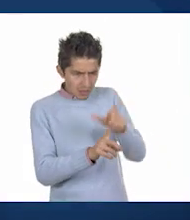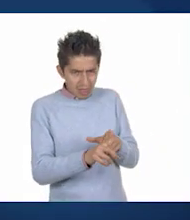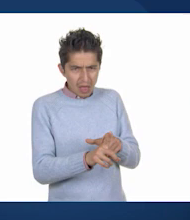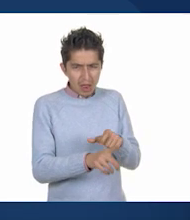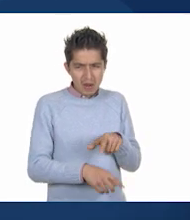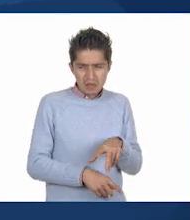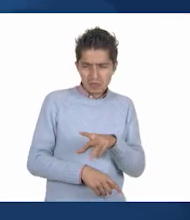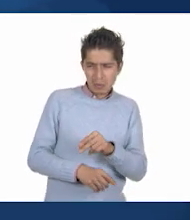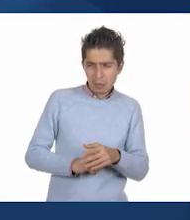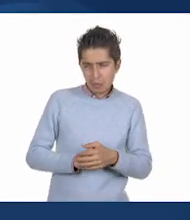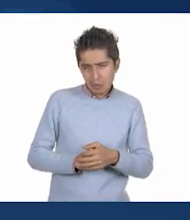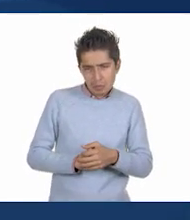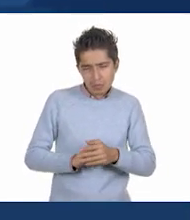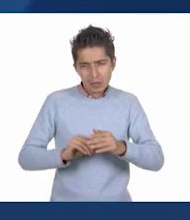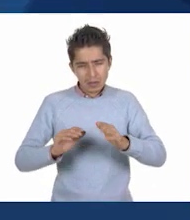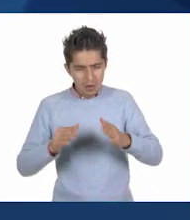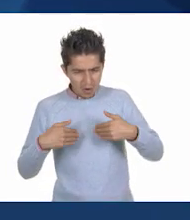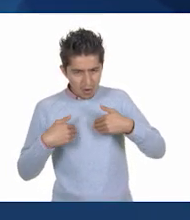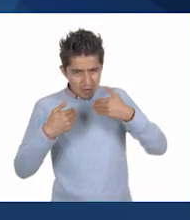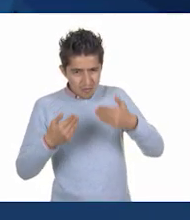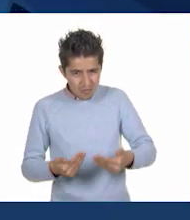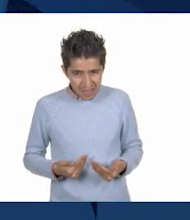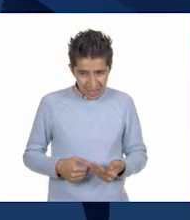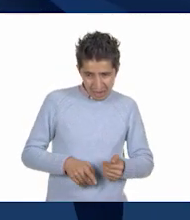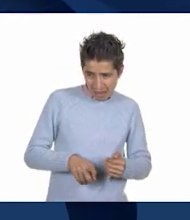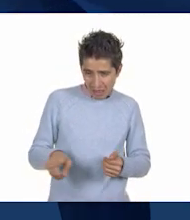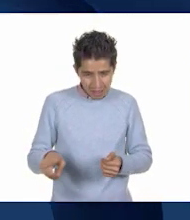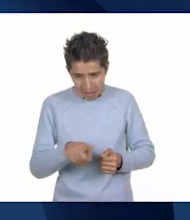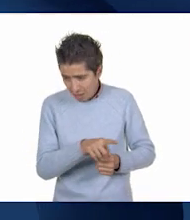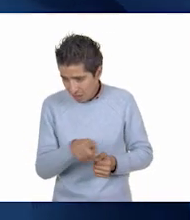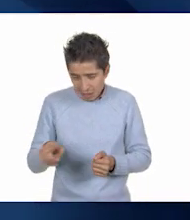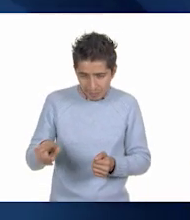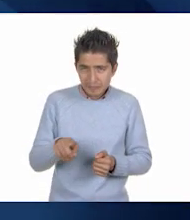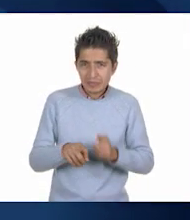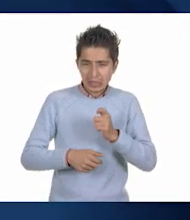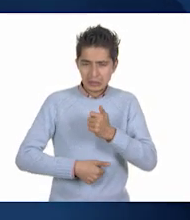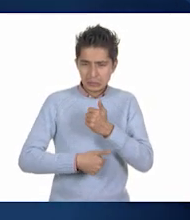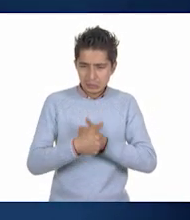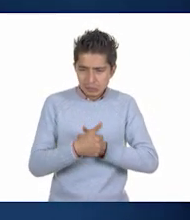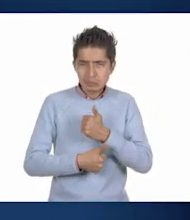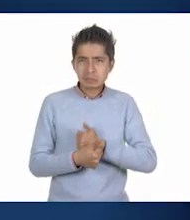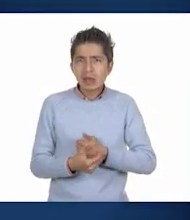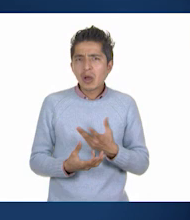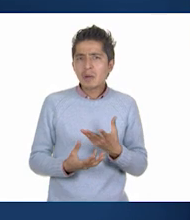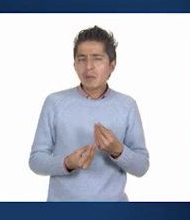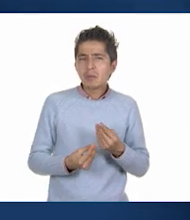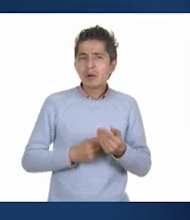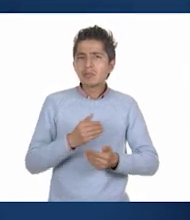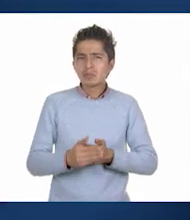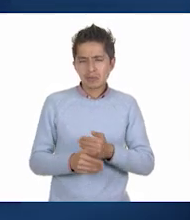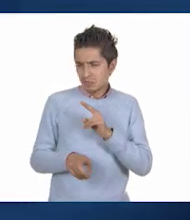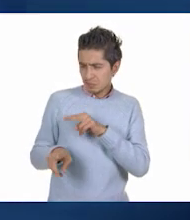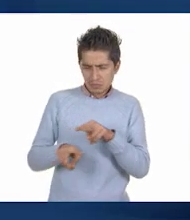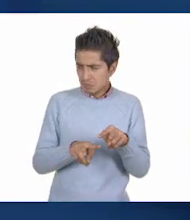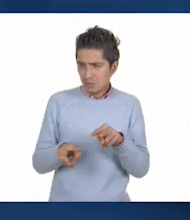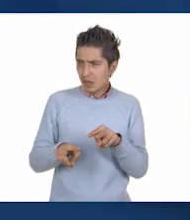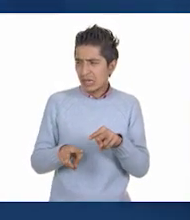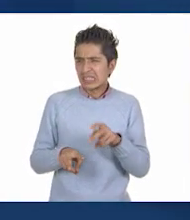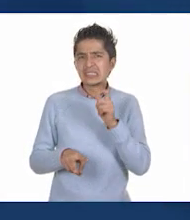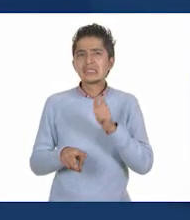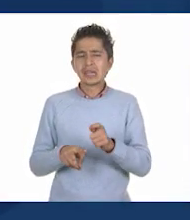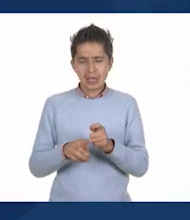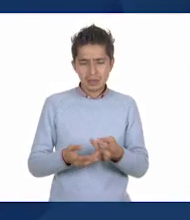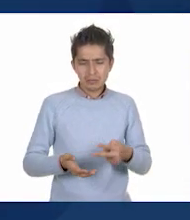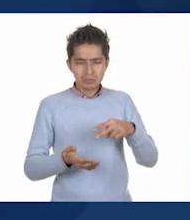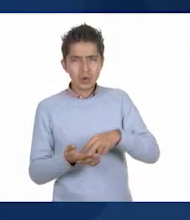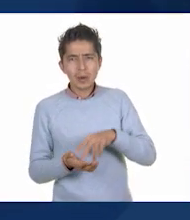negárselo. Y como desconfía de él, como hay un velo que de tan tosco ni velo parece, que separa al